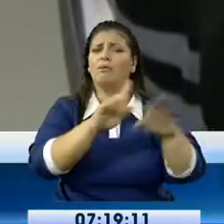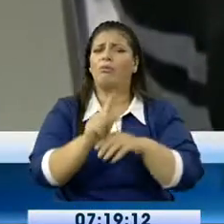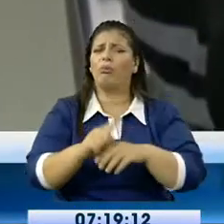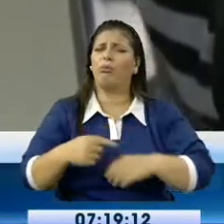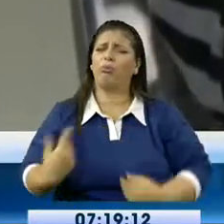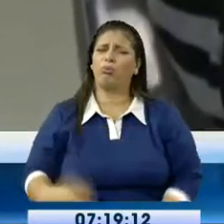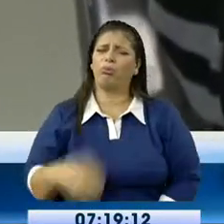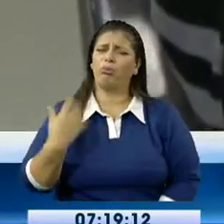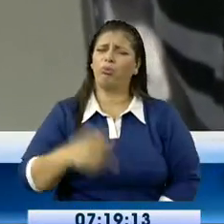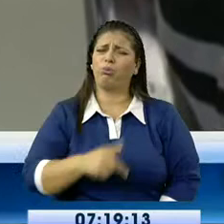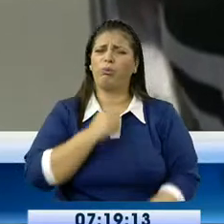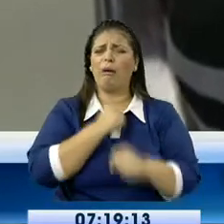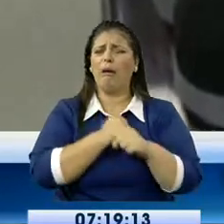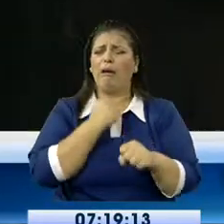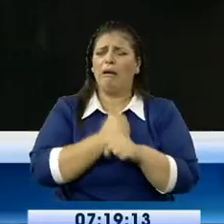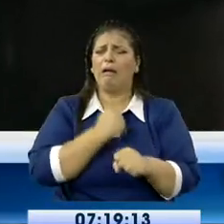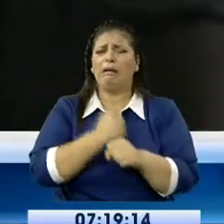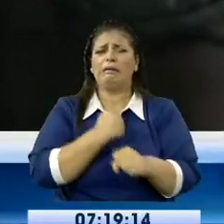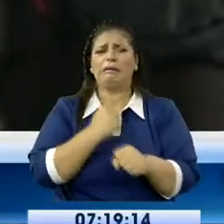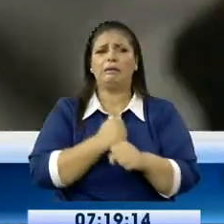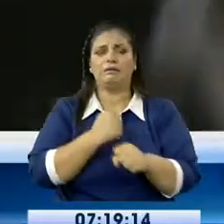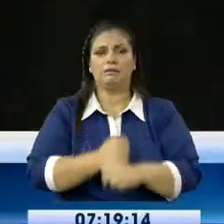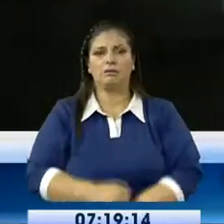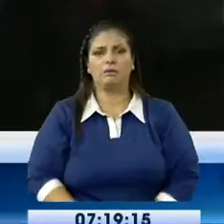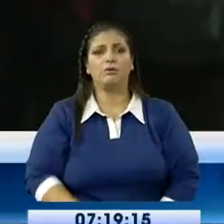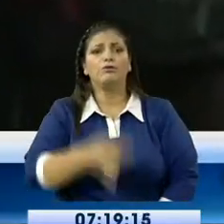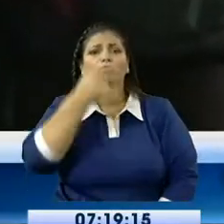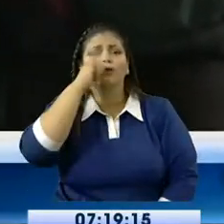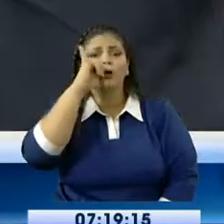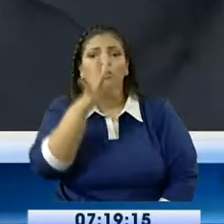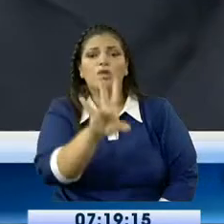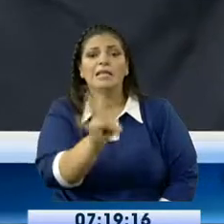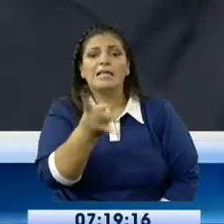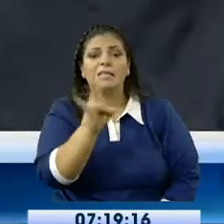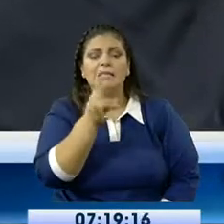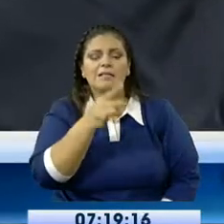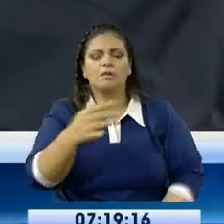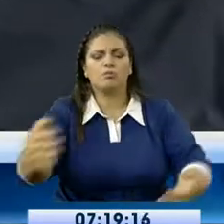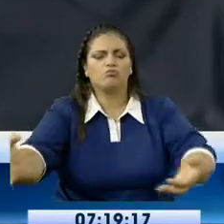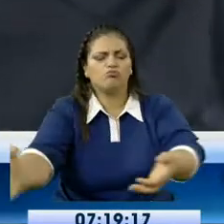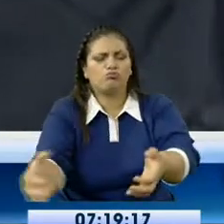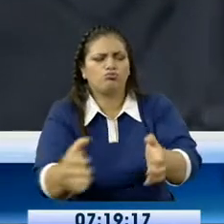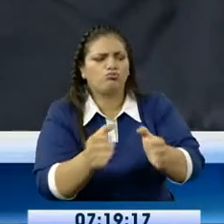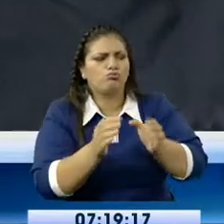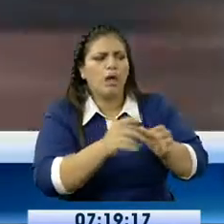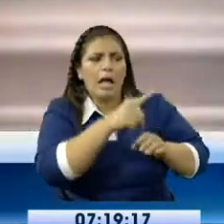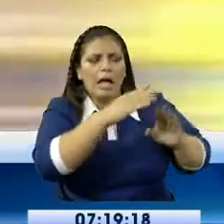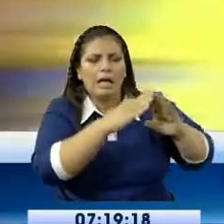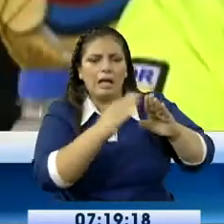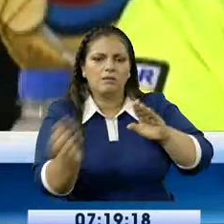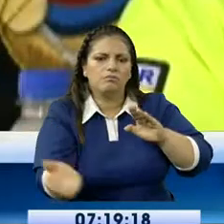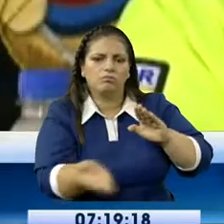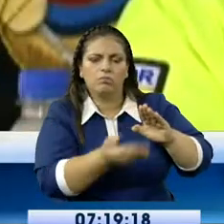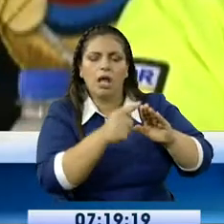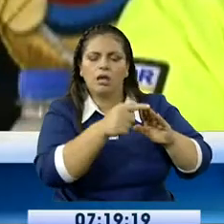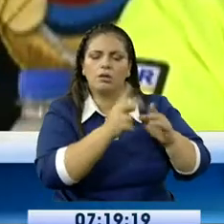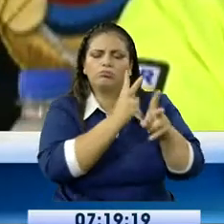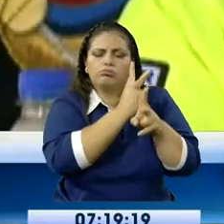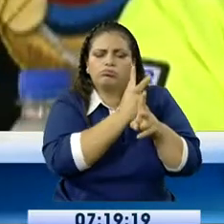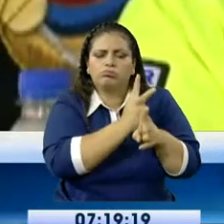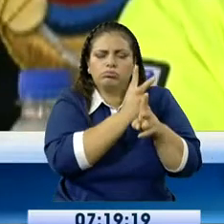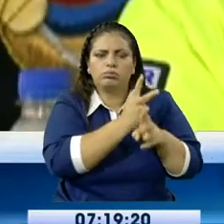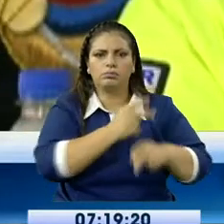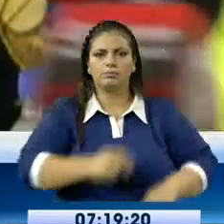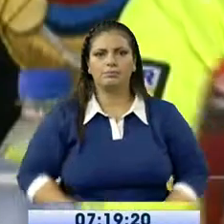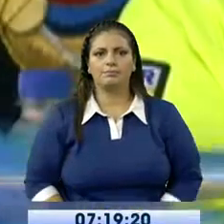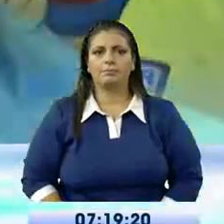17 menores serán trasladados a casas de protección mientras las autoridades investigan y determinan qué pasará con su destino. De las cuales 11